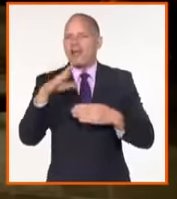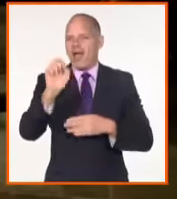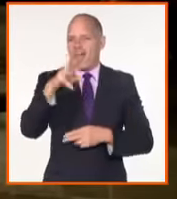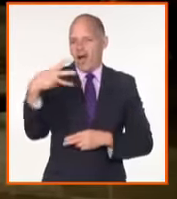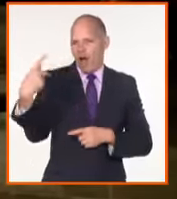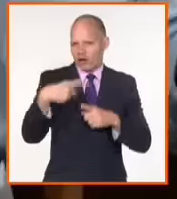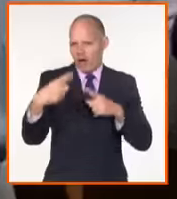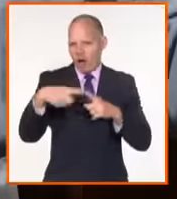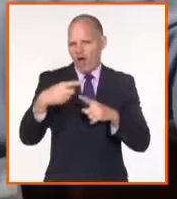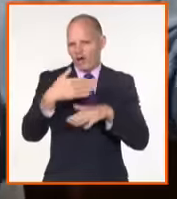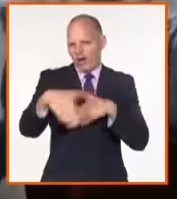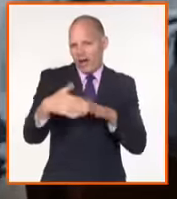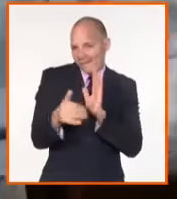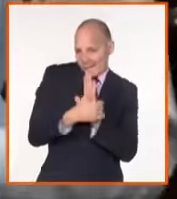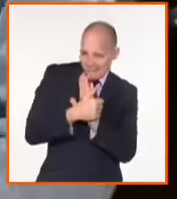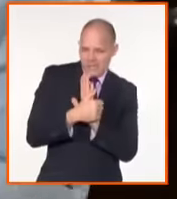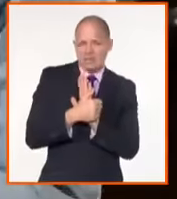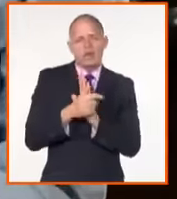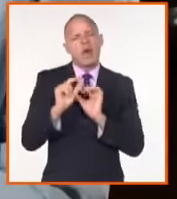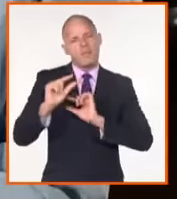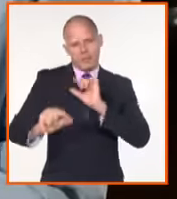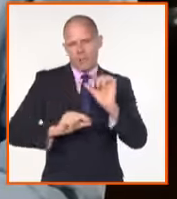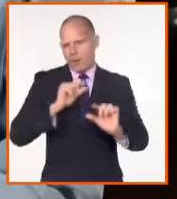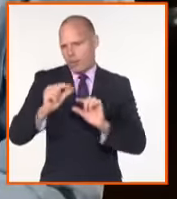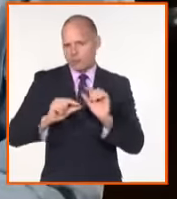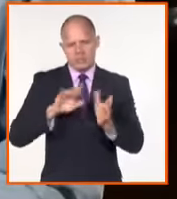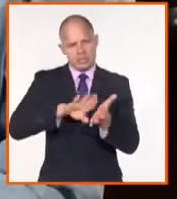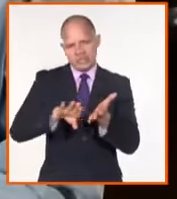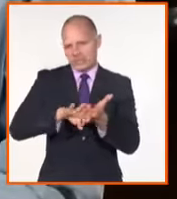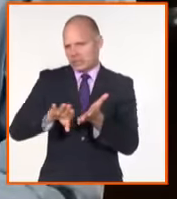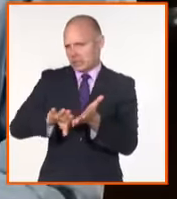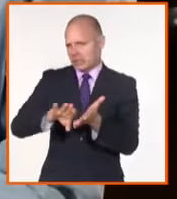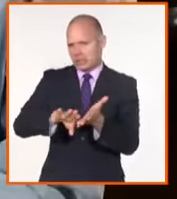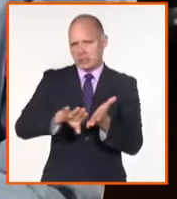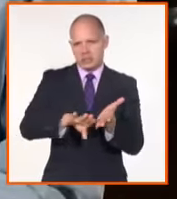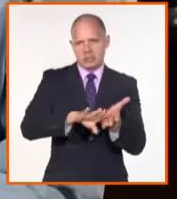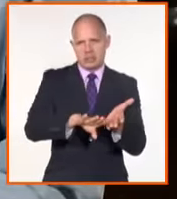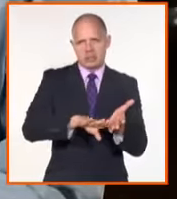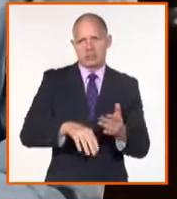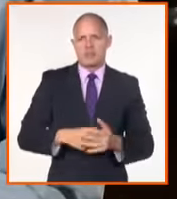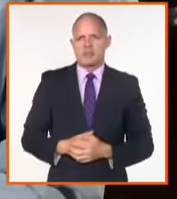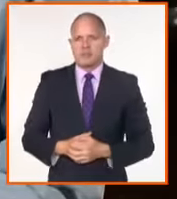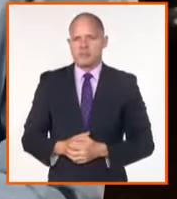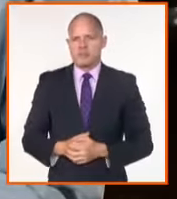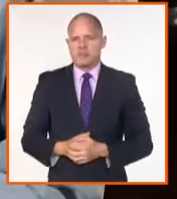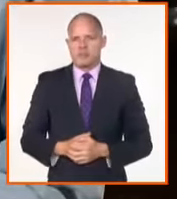¿cuál es el límite? La disponibilidad de divisas que tengamos para ese mercado.